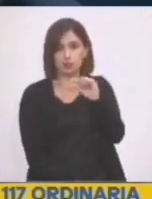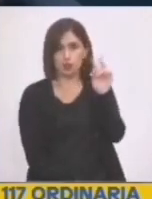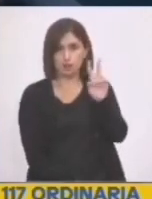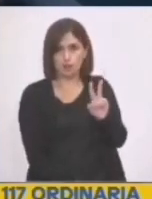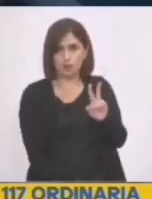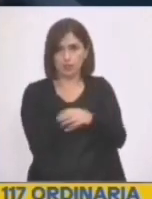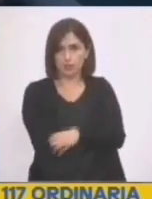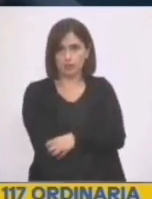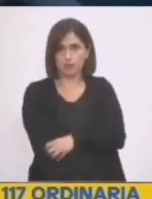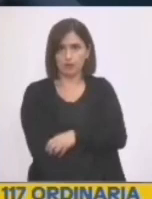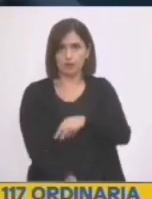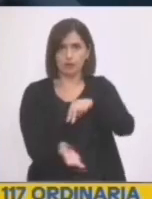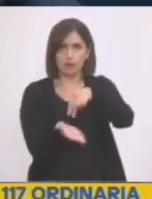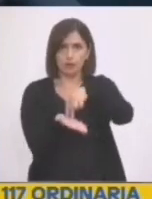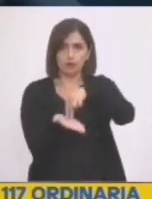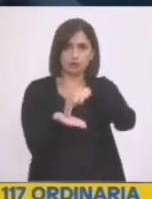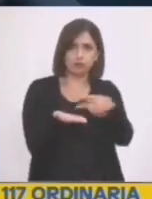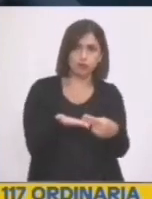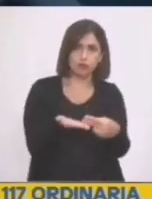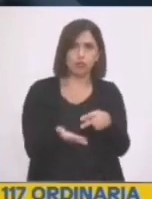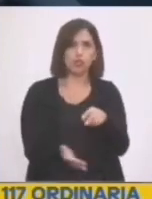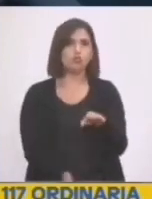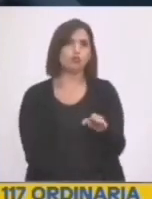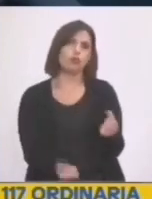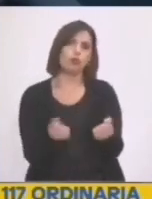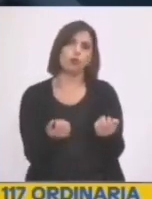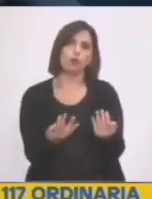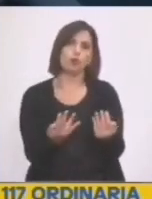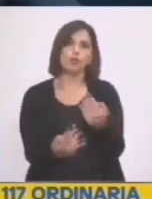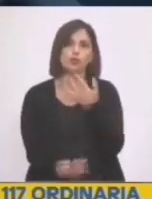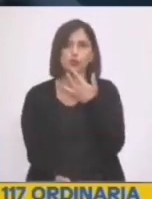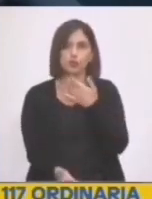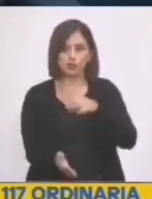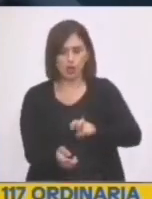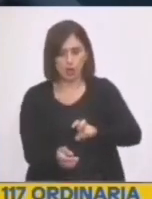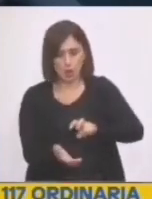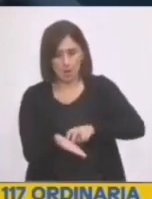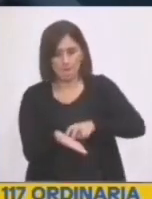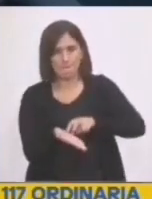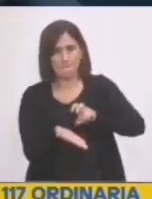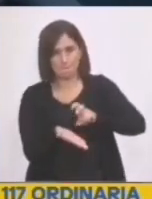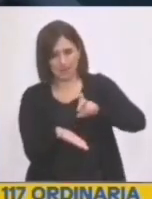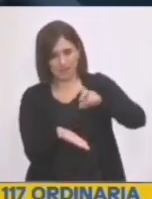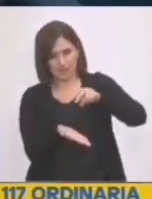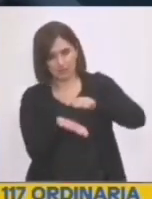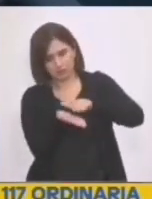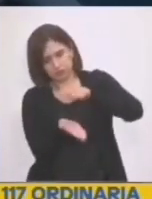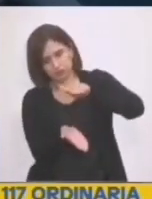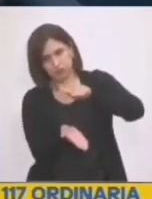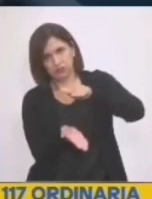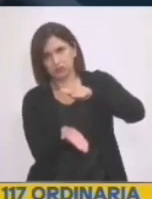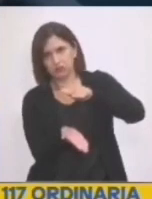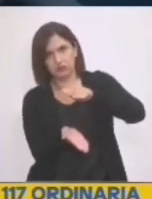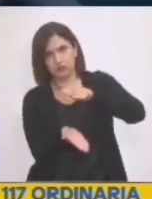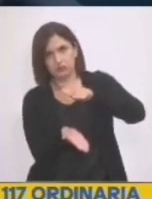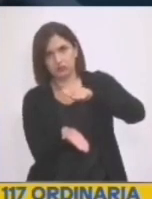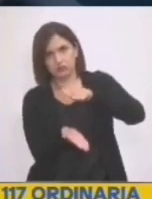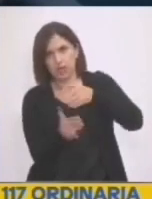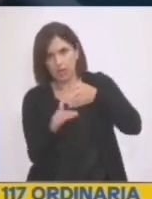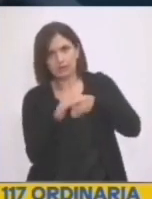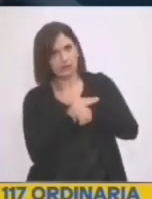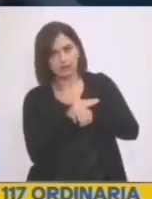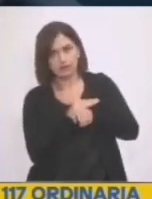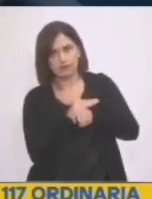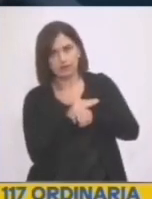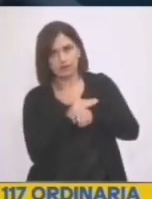se cayó una persona el chofer estaba esperando pero se cayó porque los peldaños no eran lo suficientemente asequibles